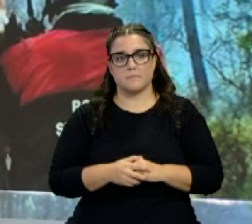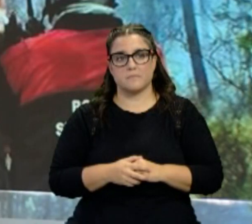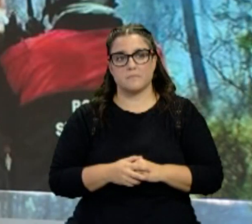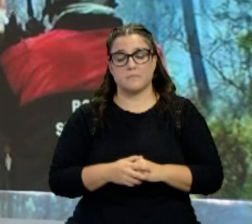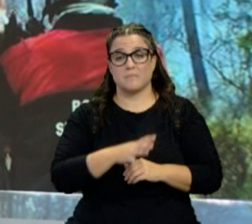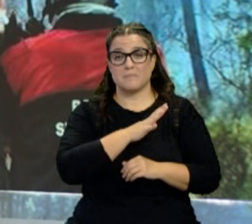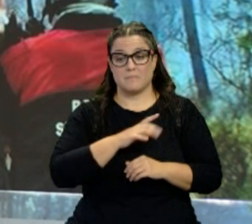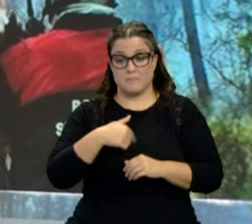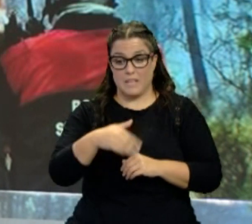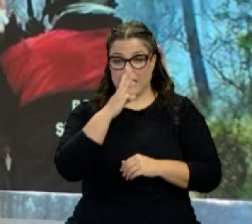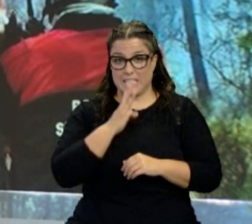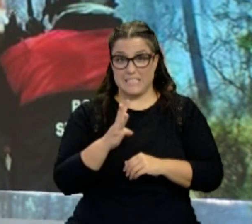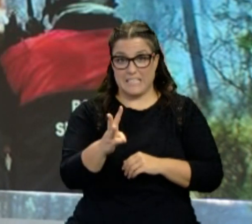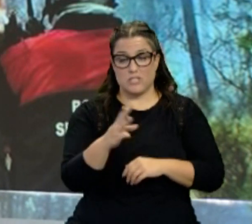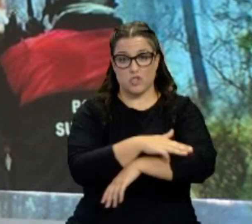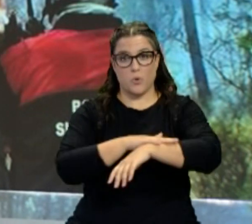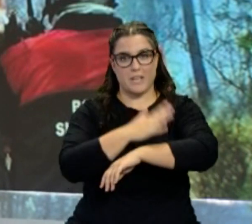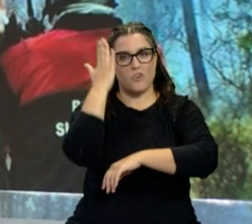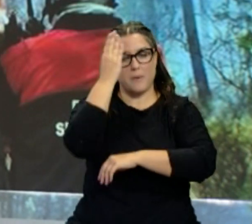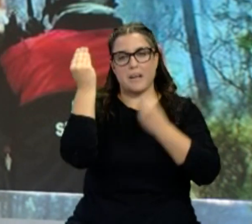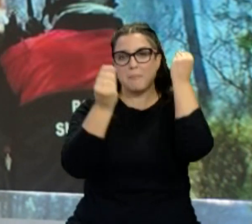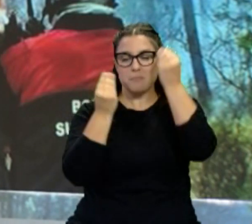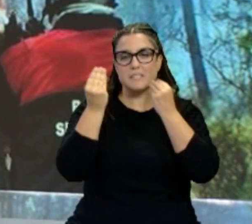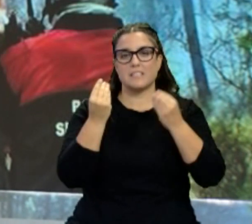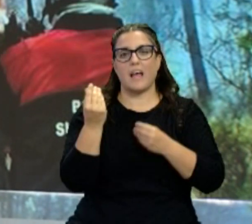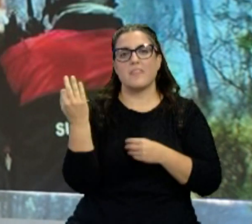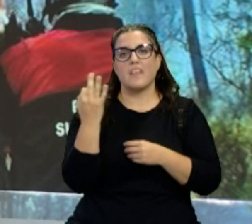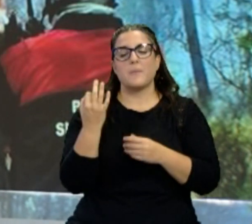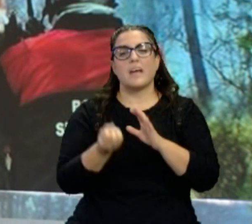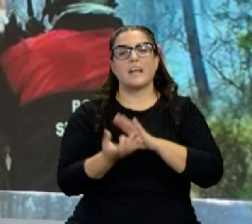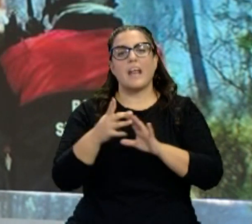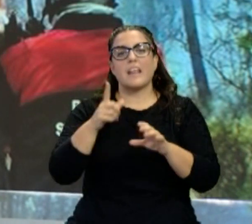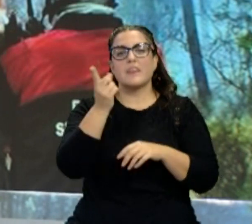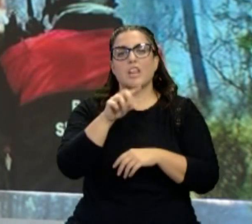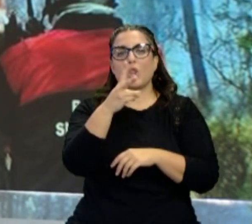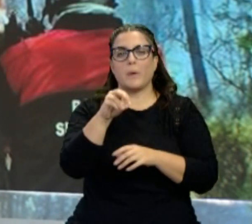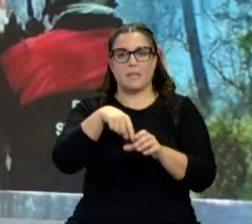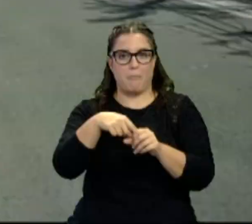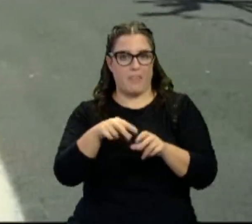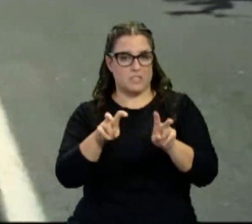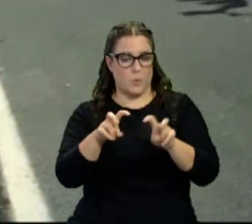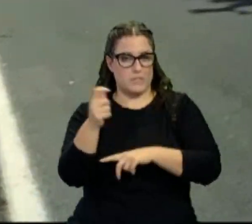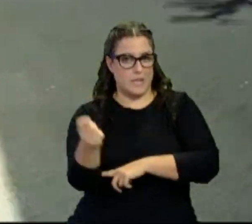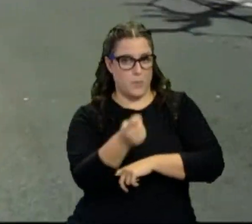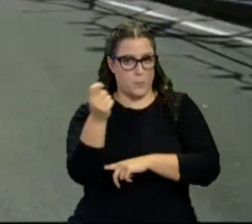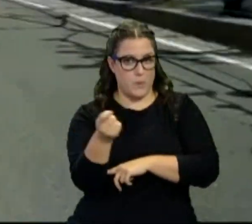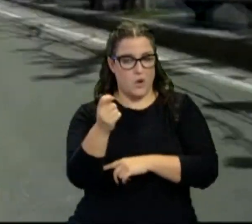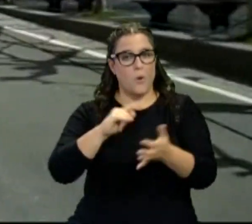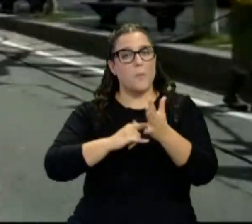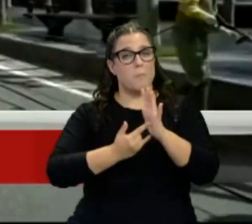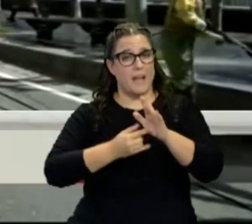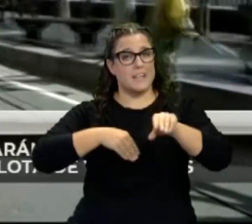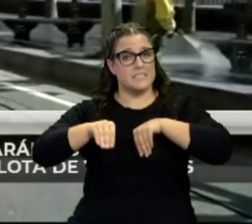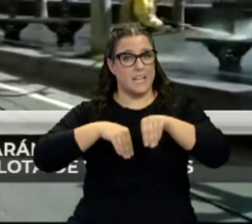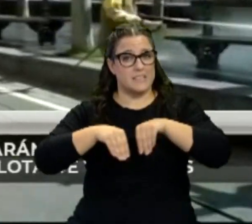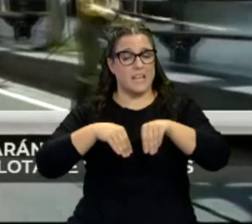Durante los próximos 3 años, el Gobierno de Navarra contempla crear 120 nuevas plazas de bomberos. Lo ha anunciado en la presentación del Plan Estratégico del